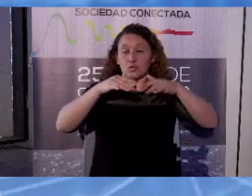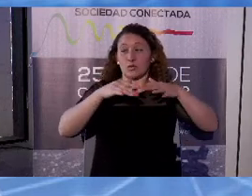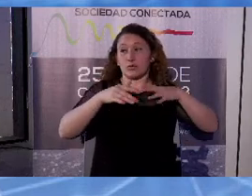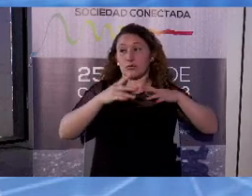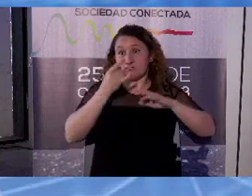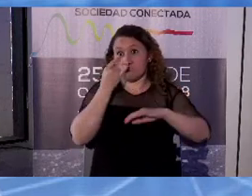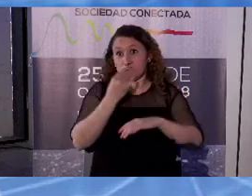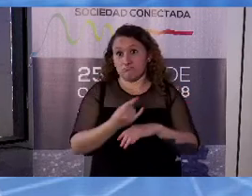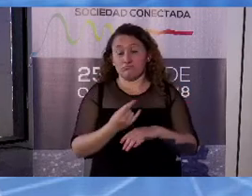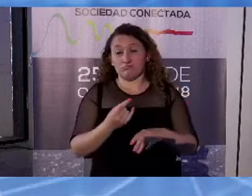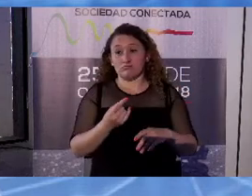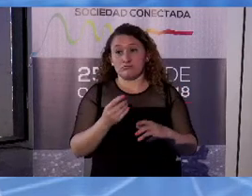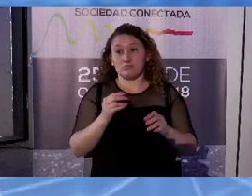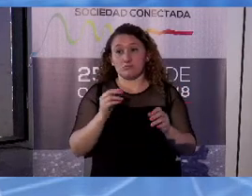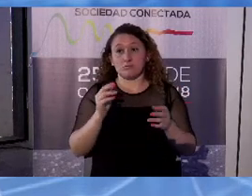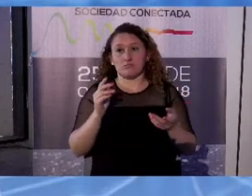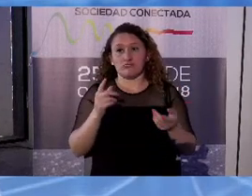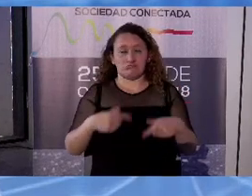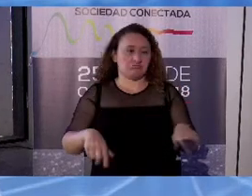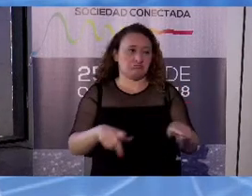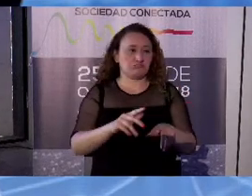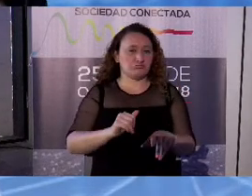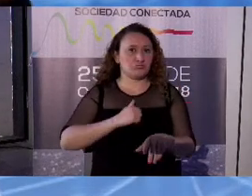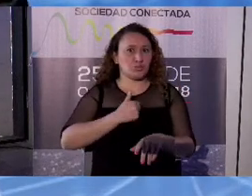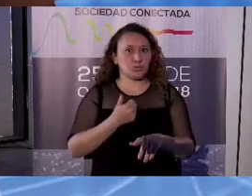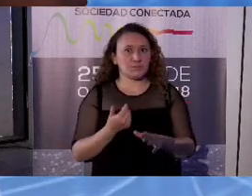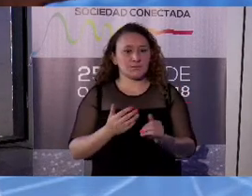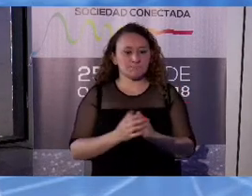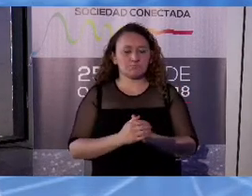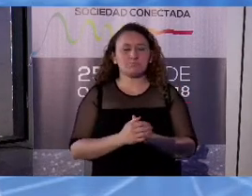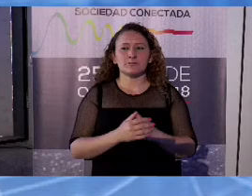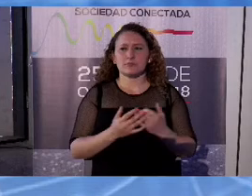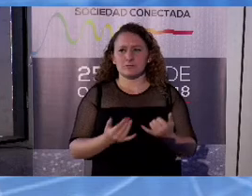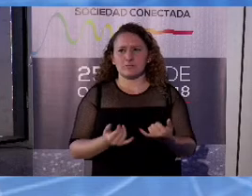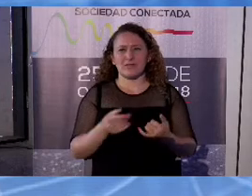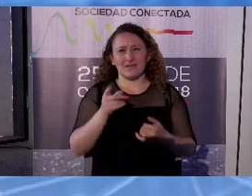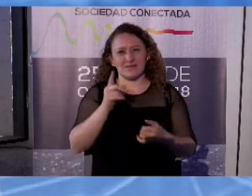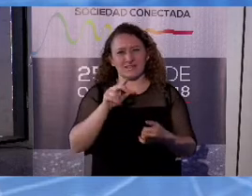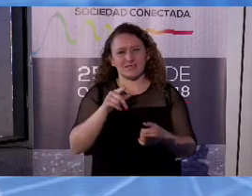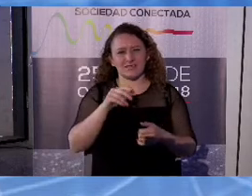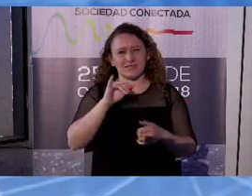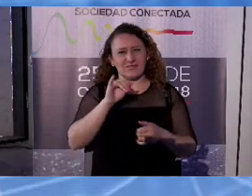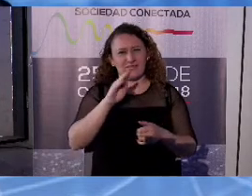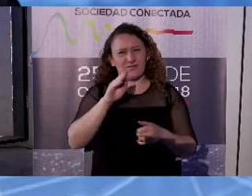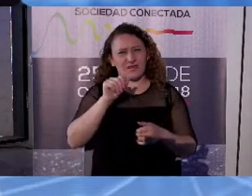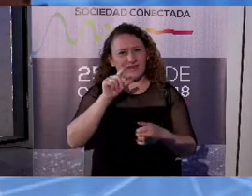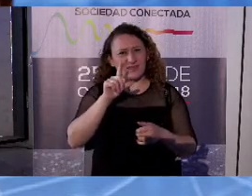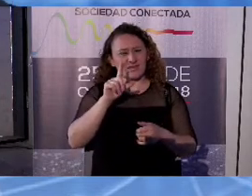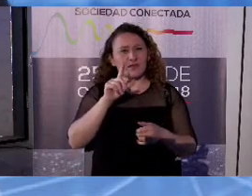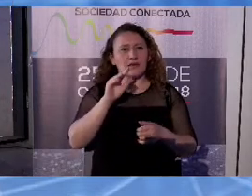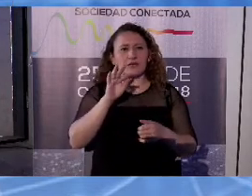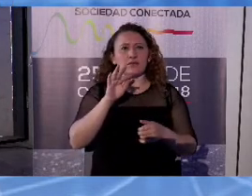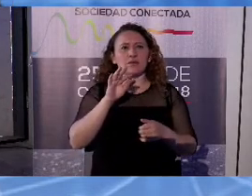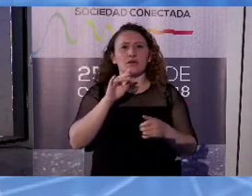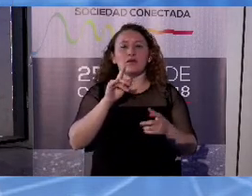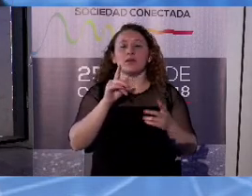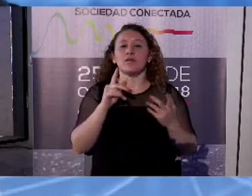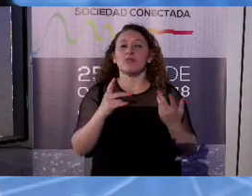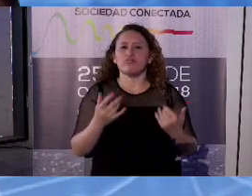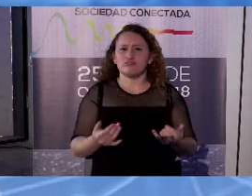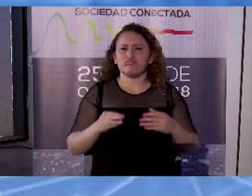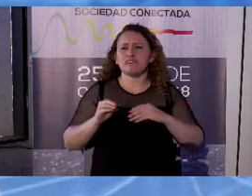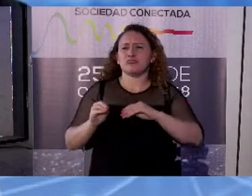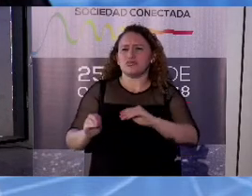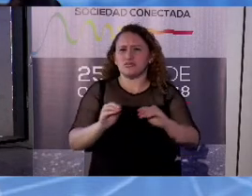muy interesante que pues lo aprovechá aún más estamos llegando a un punto en el shabat muy interesante en el cual ya hemos logrado capacitar en